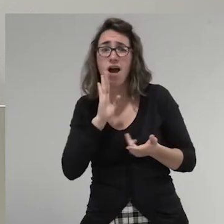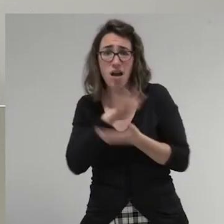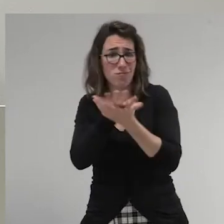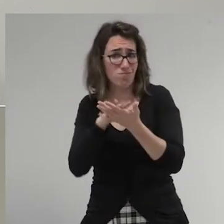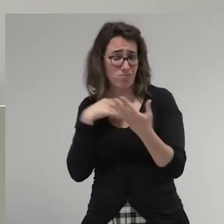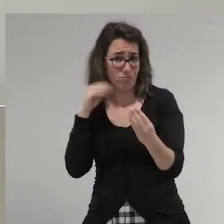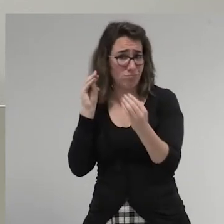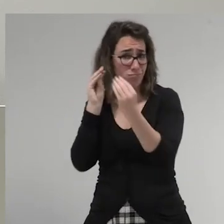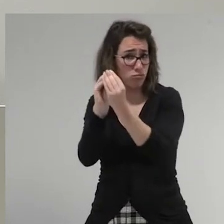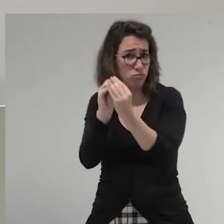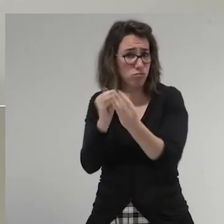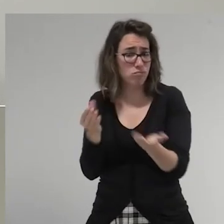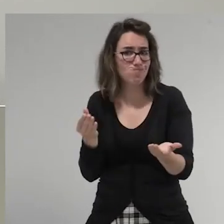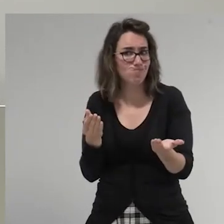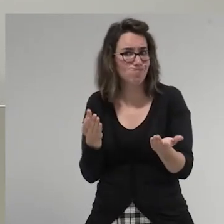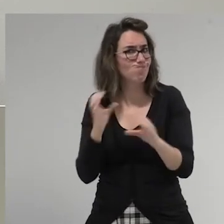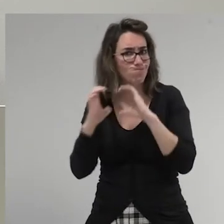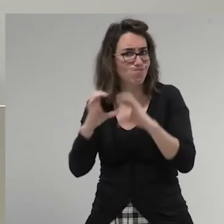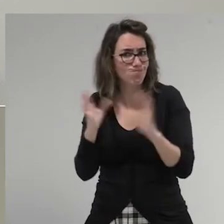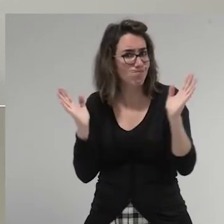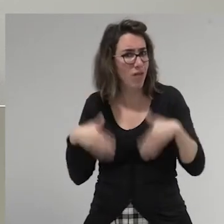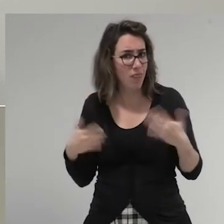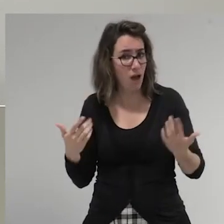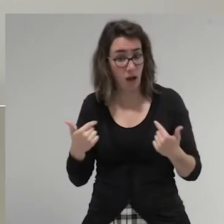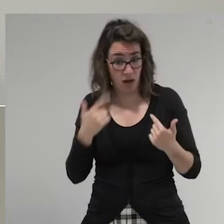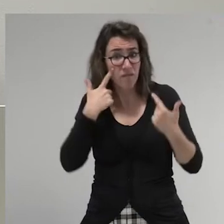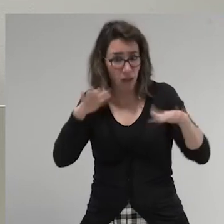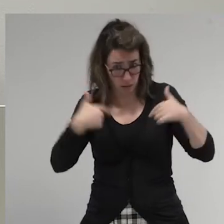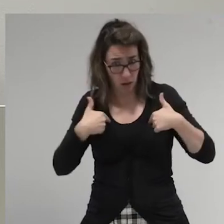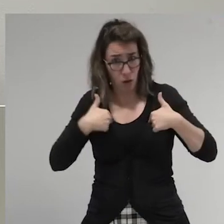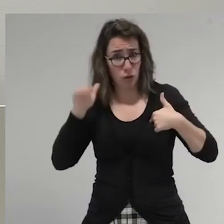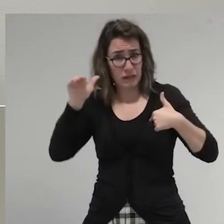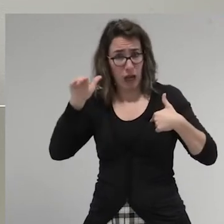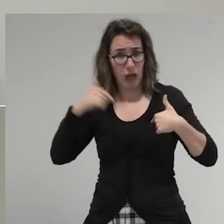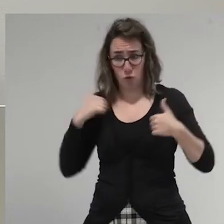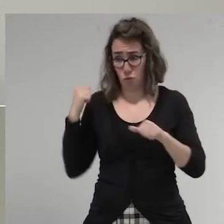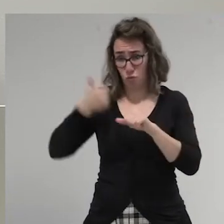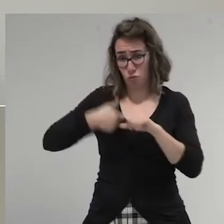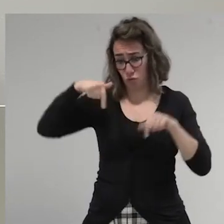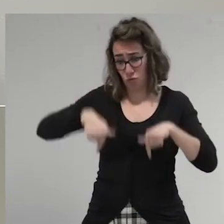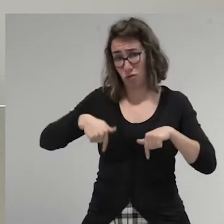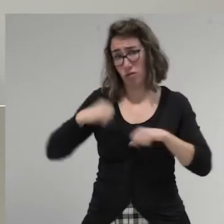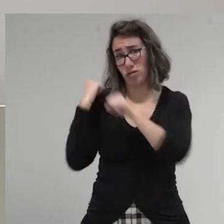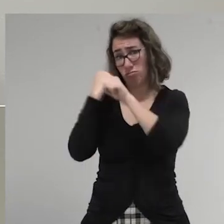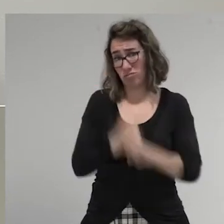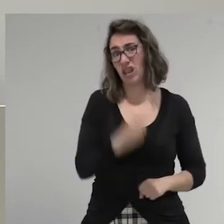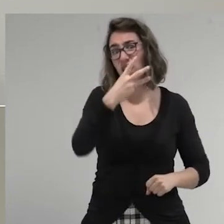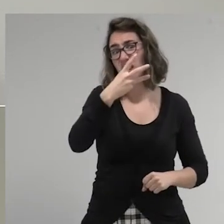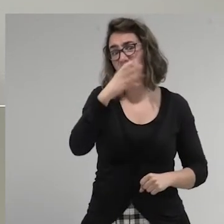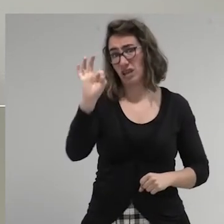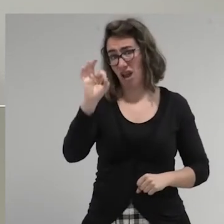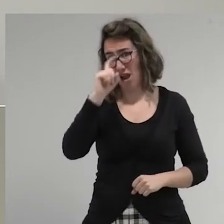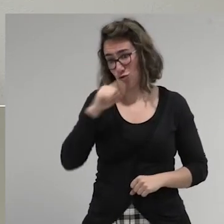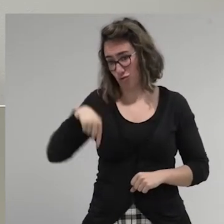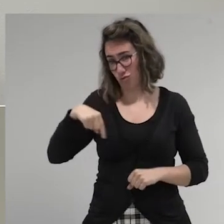Hay como no hay esa comunicación. Y soy yo extranjera. Llevo 30 años en Gasteiz, ¿eh? Y tengo